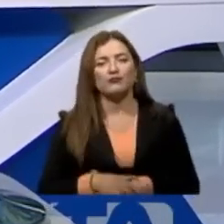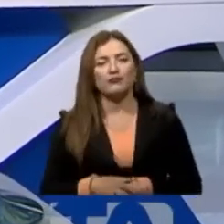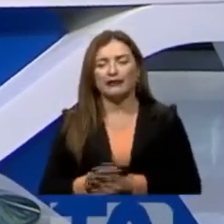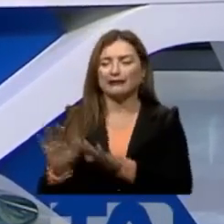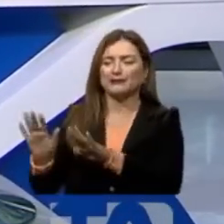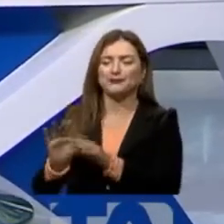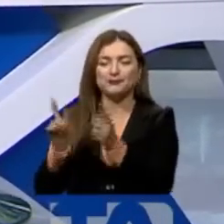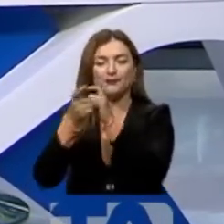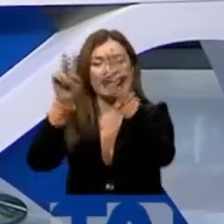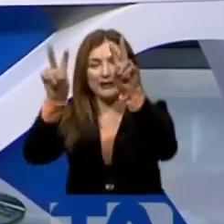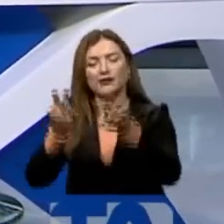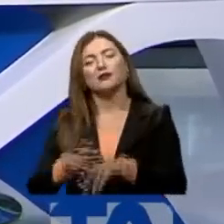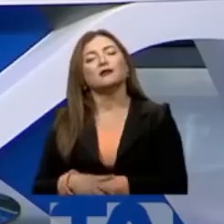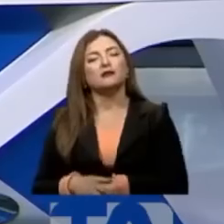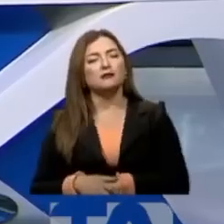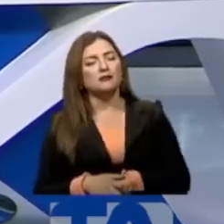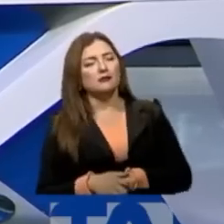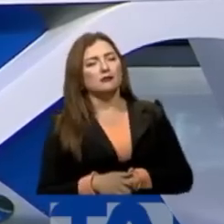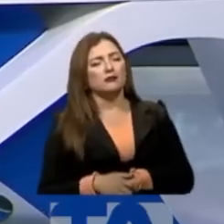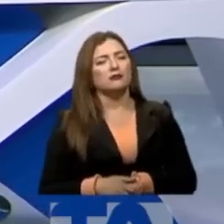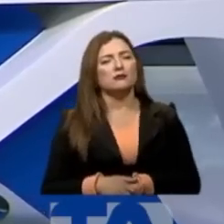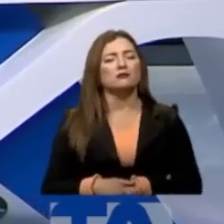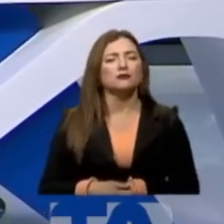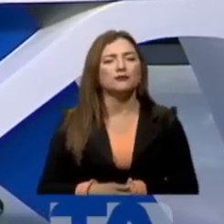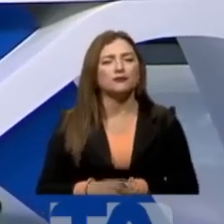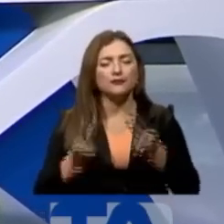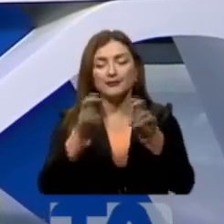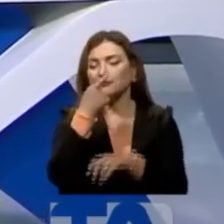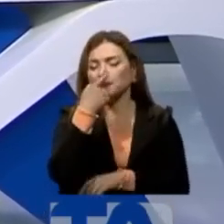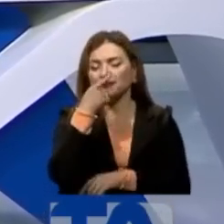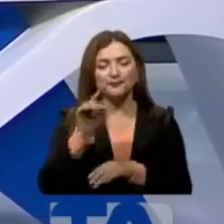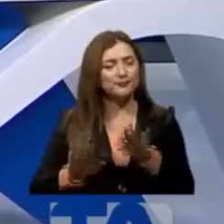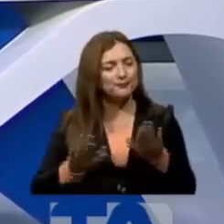Dejemos así, cambiemos de tema mejor. Sí, sí. Vamos a cosas interesantes.